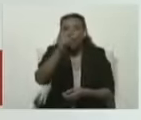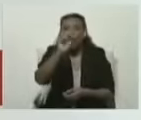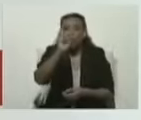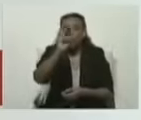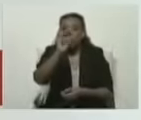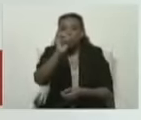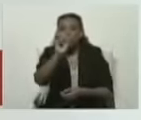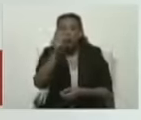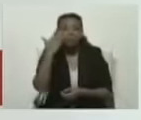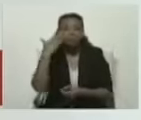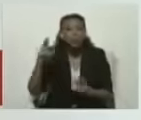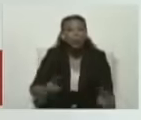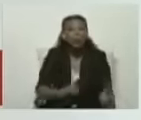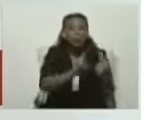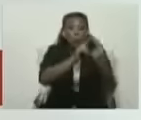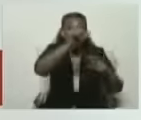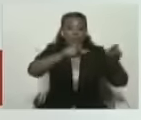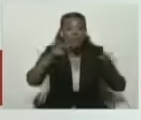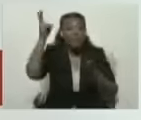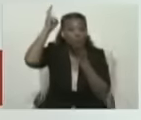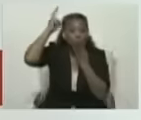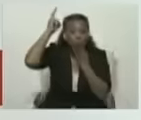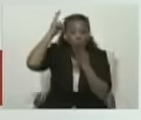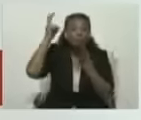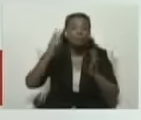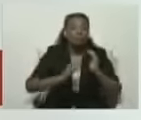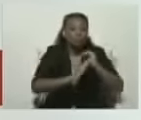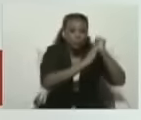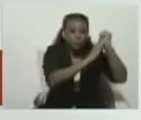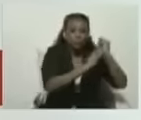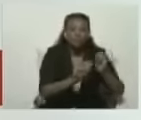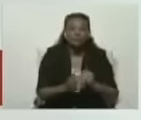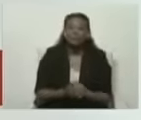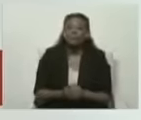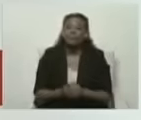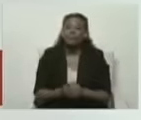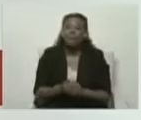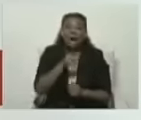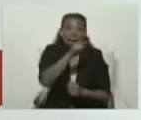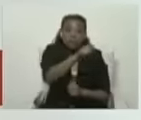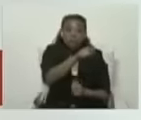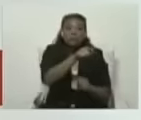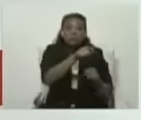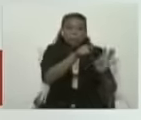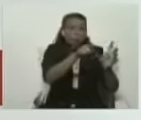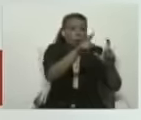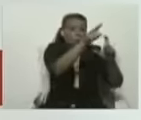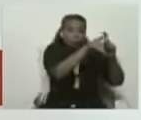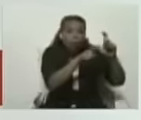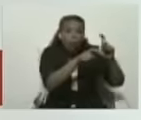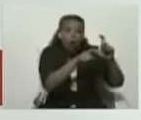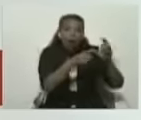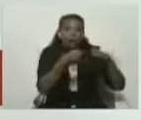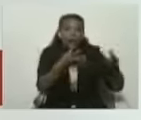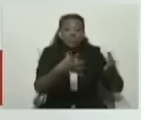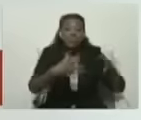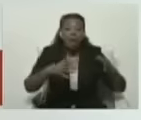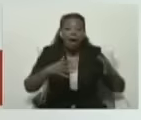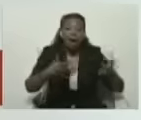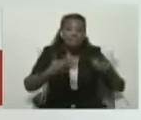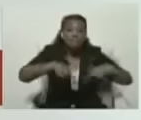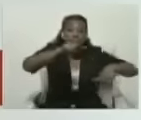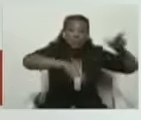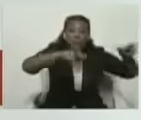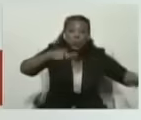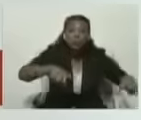multitudinario encuentro de pueblo con su candidato presidente. Y de allí a poner agua para la población